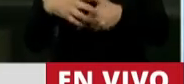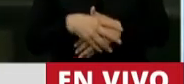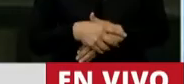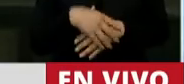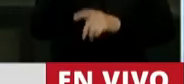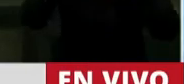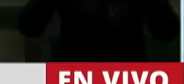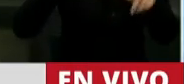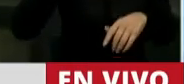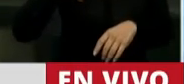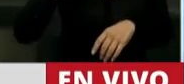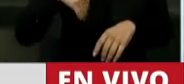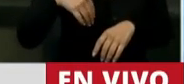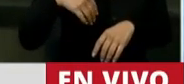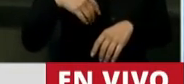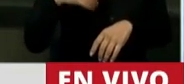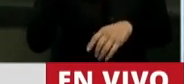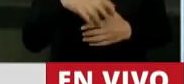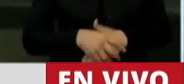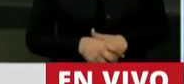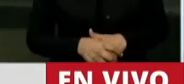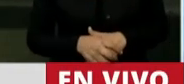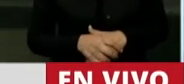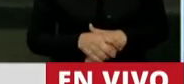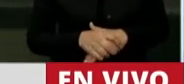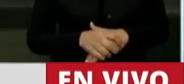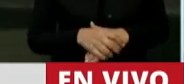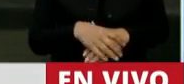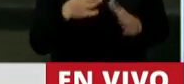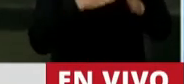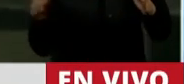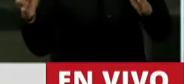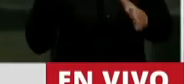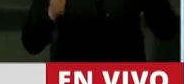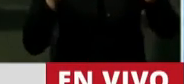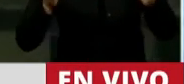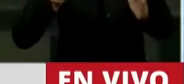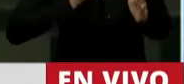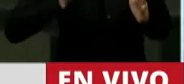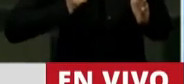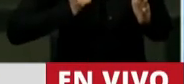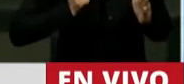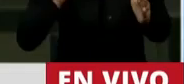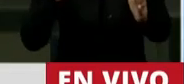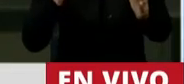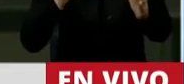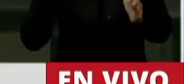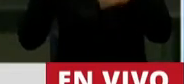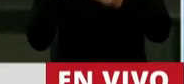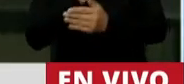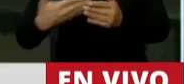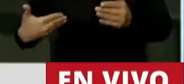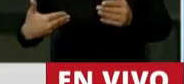la Argentina, recordemos, durante las dictaduras militares y los gobiernos